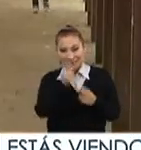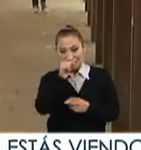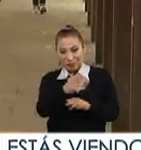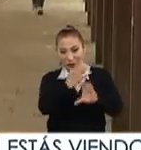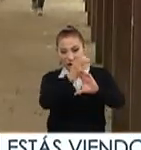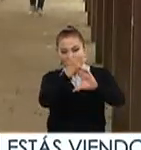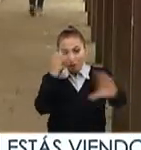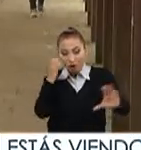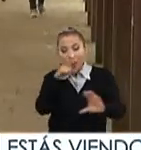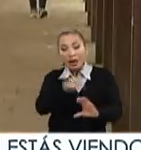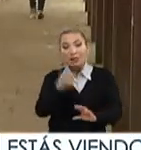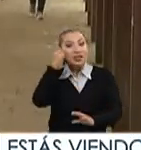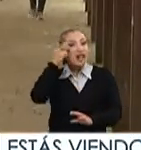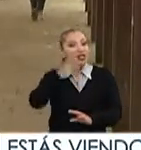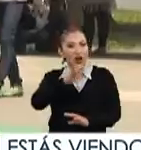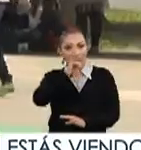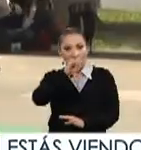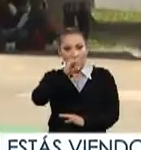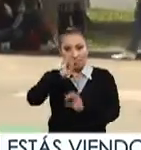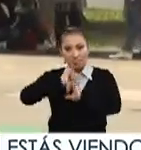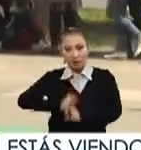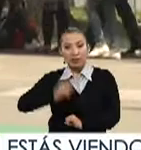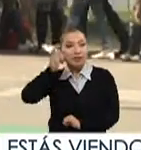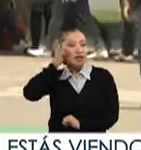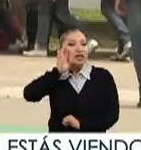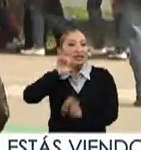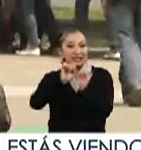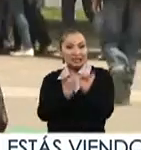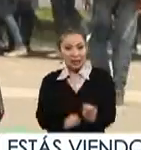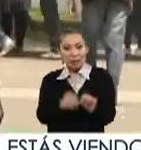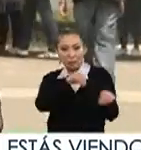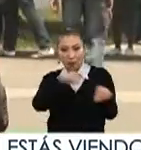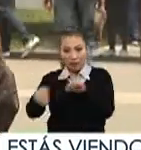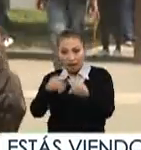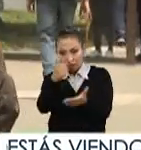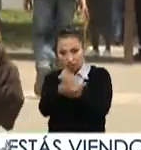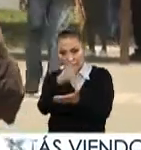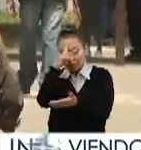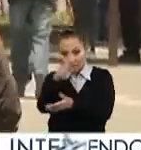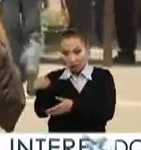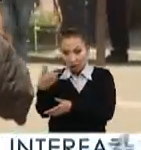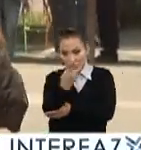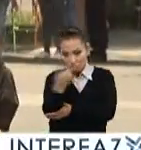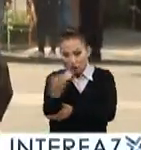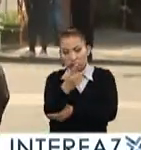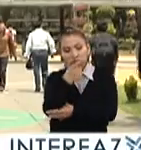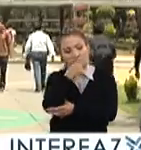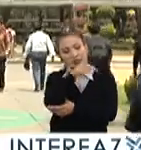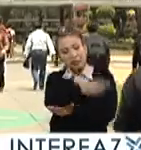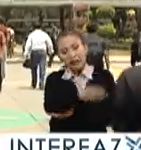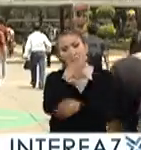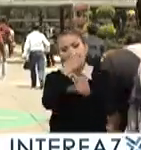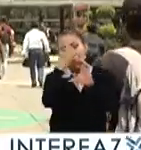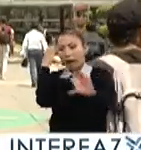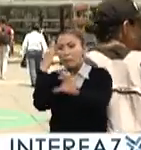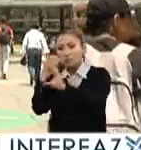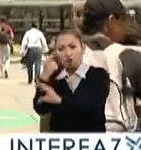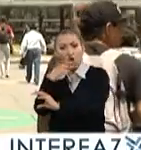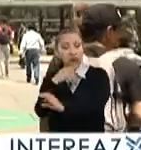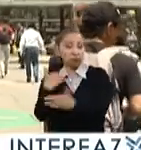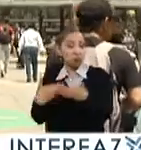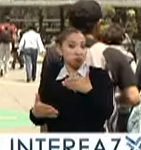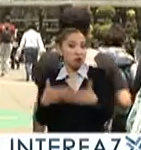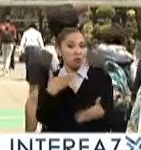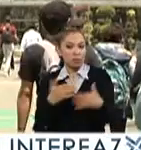estas unidades, el director del IPN y la directora del Sistema de Movilidad de la Ciudad de México resaltaron que los autobuses son de